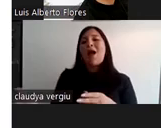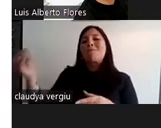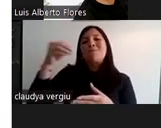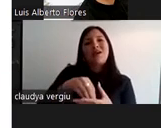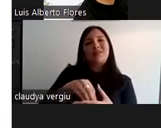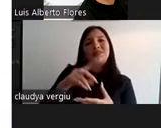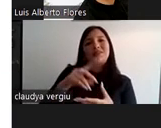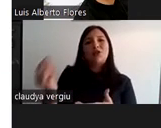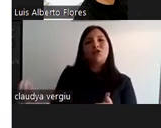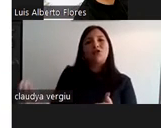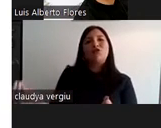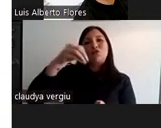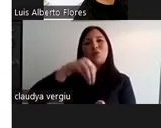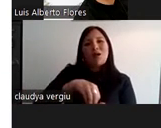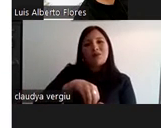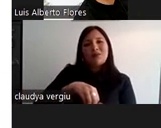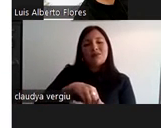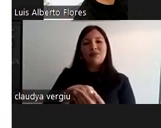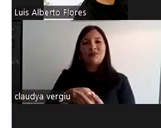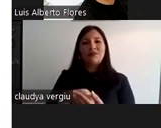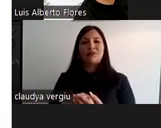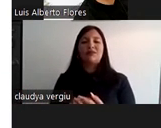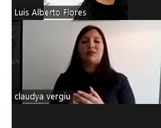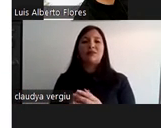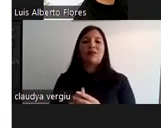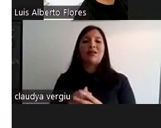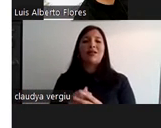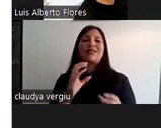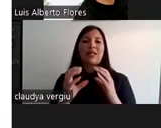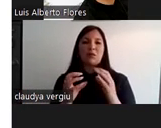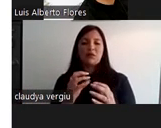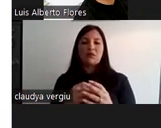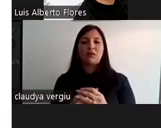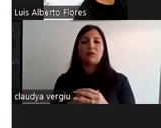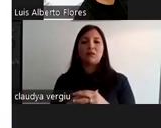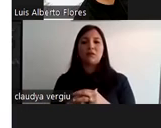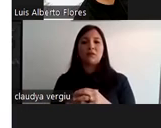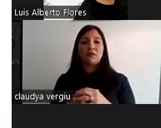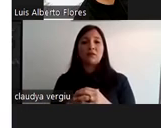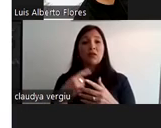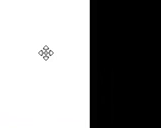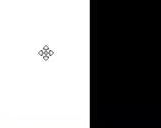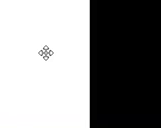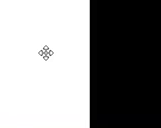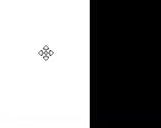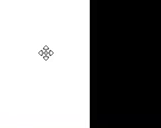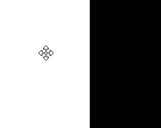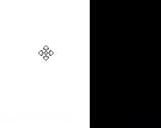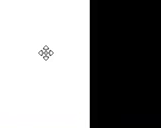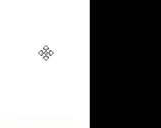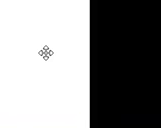a nuestras nuestros corredores turísticos no por otro lado y como hemos estado